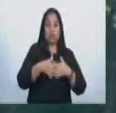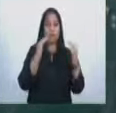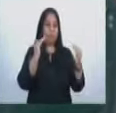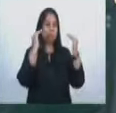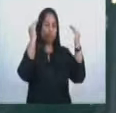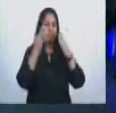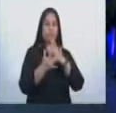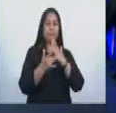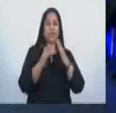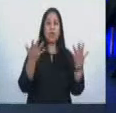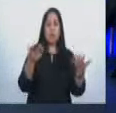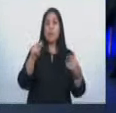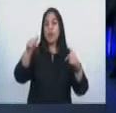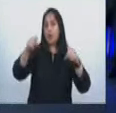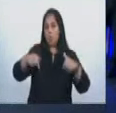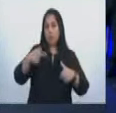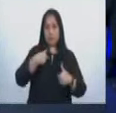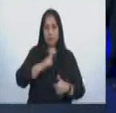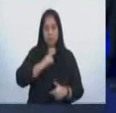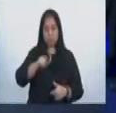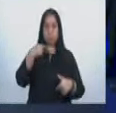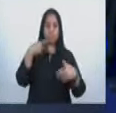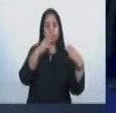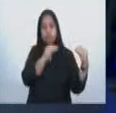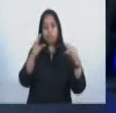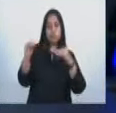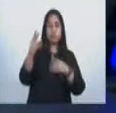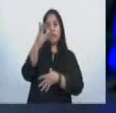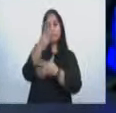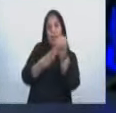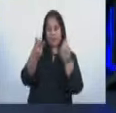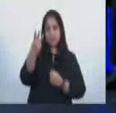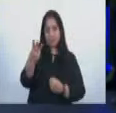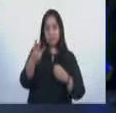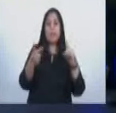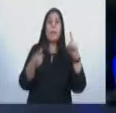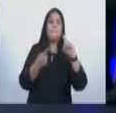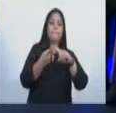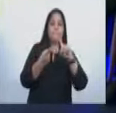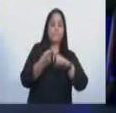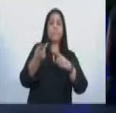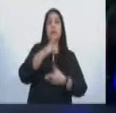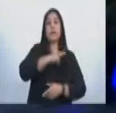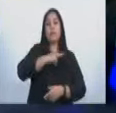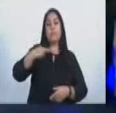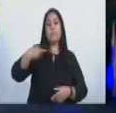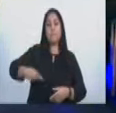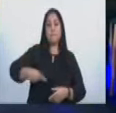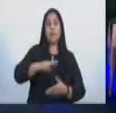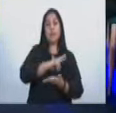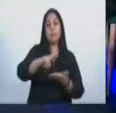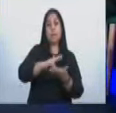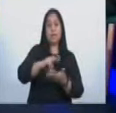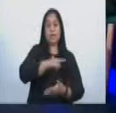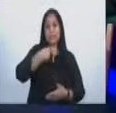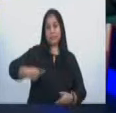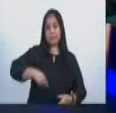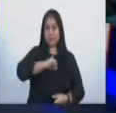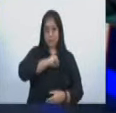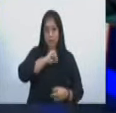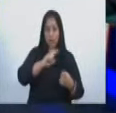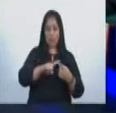tecnología y estamos en este momento en un diálogo tripartito con la República de china en Taiwán y con